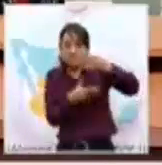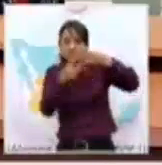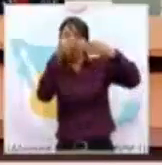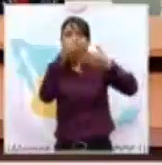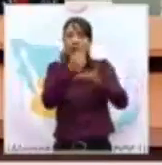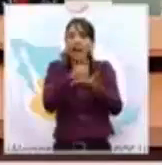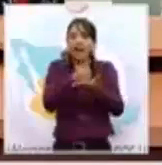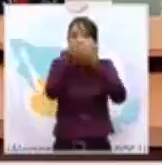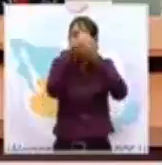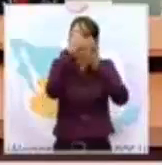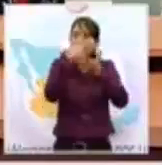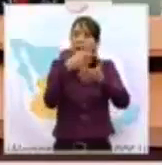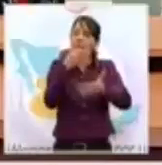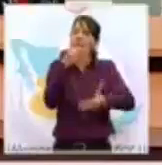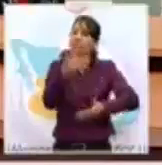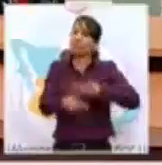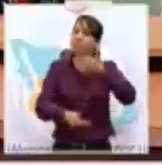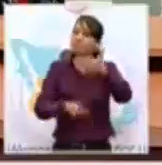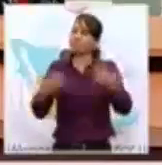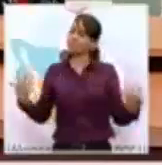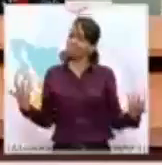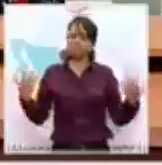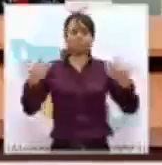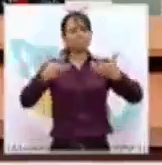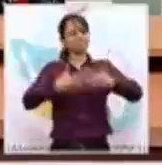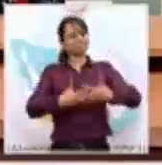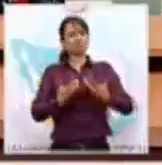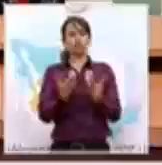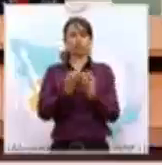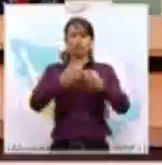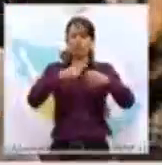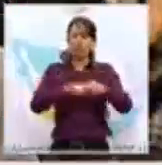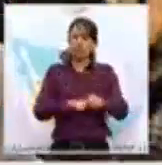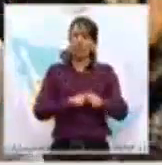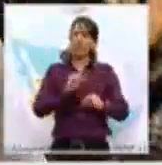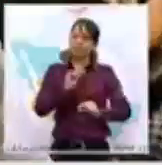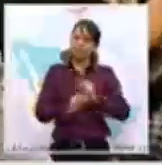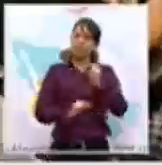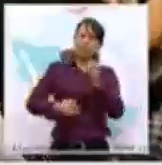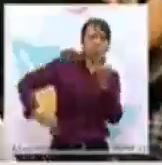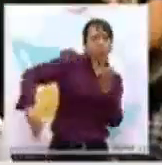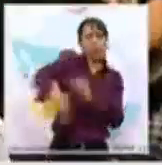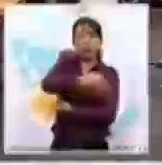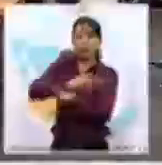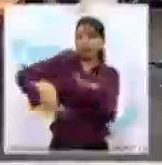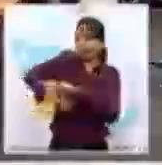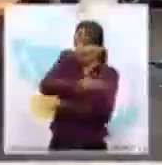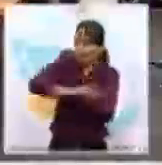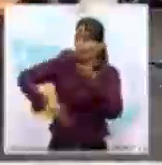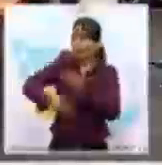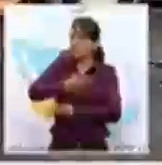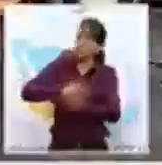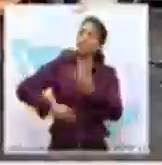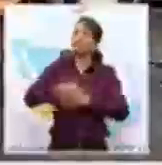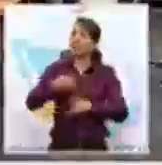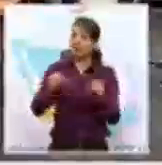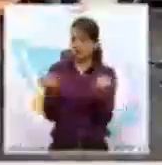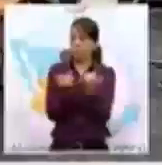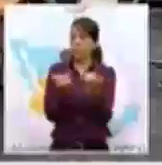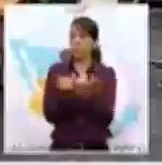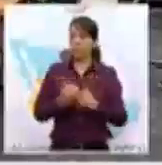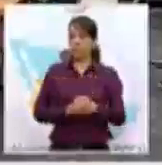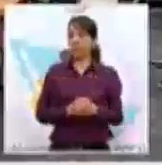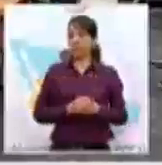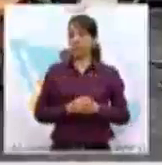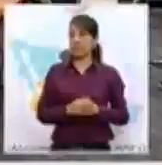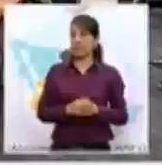de la cohesión social y de fortalecimiento del tejido social. Muchas gracias, Ricardo Aparicio